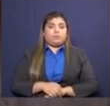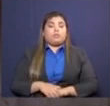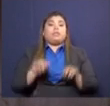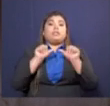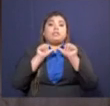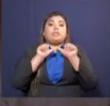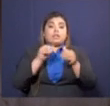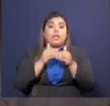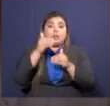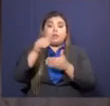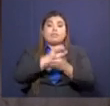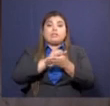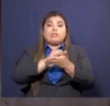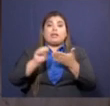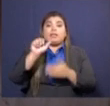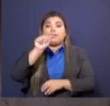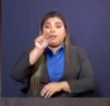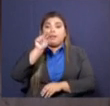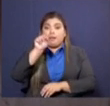con Santa Ana,